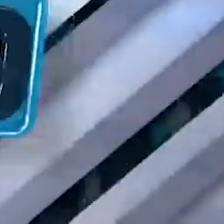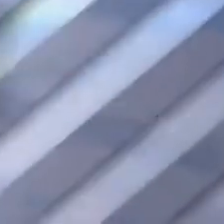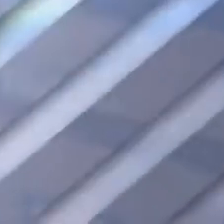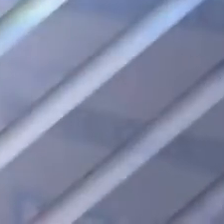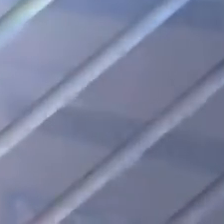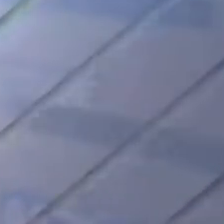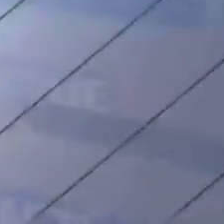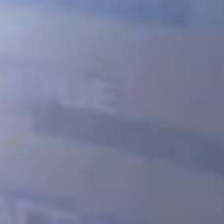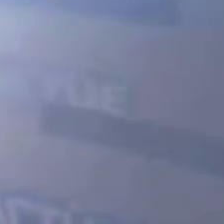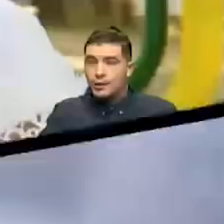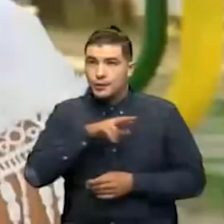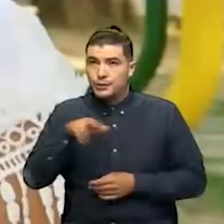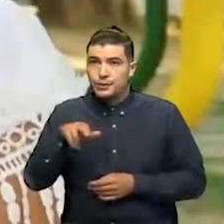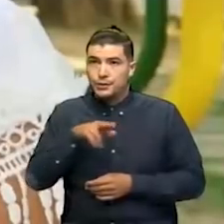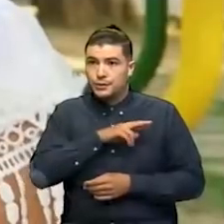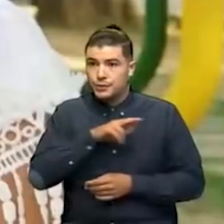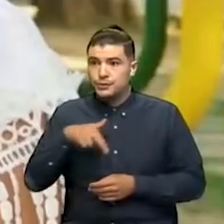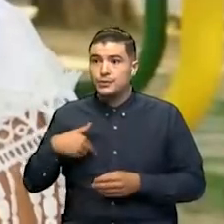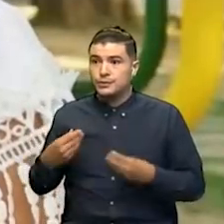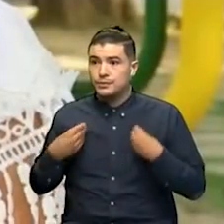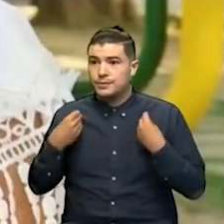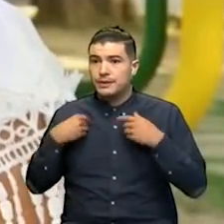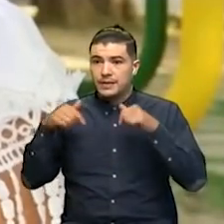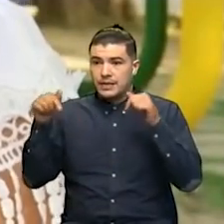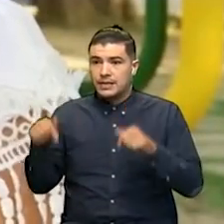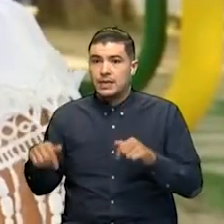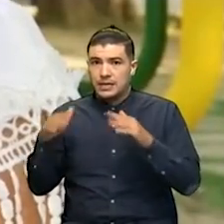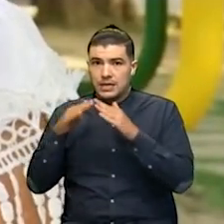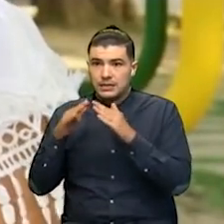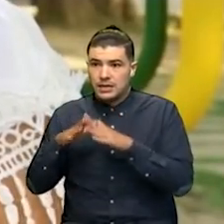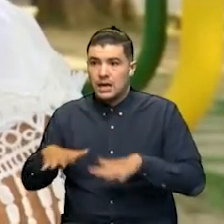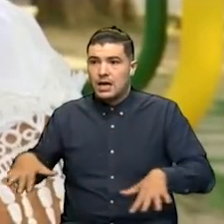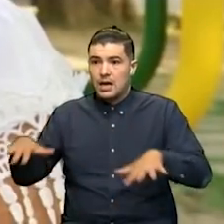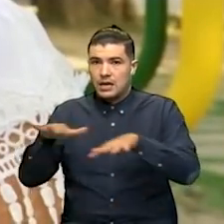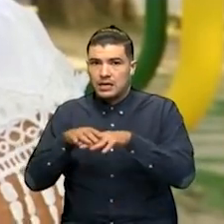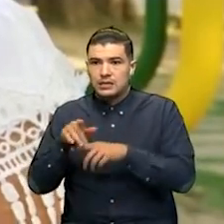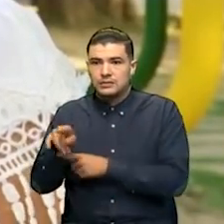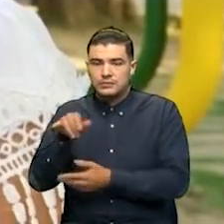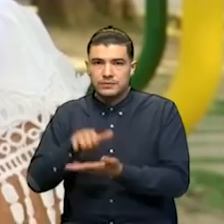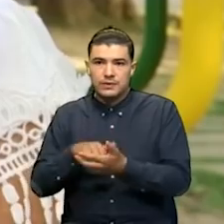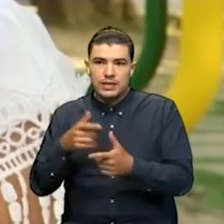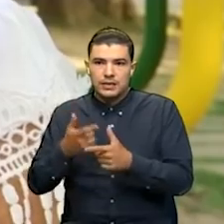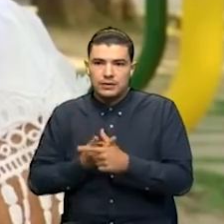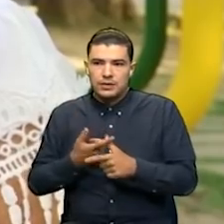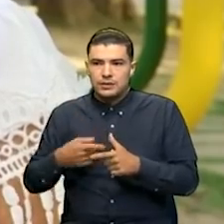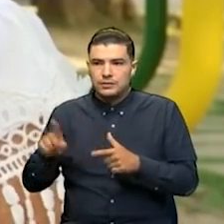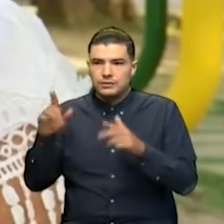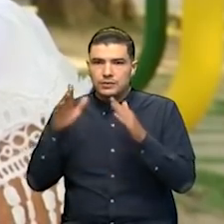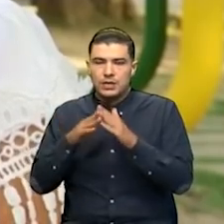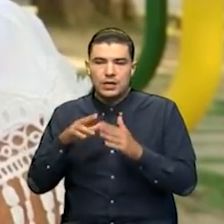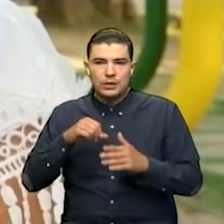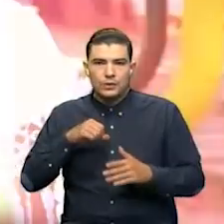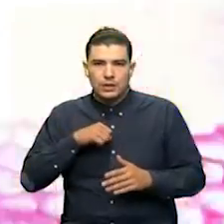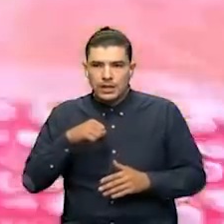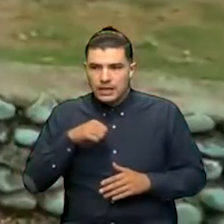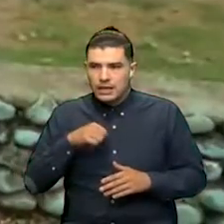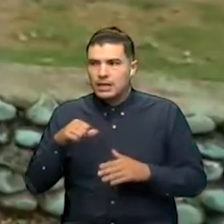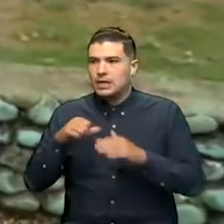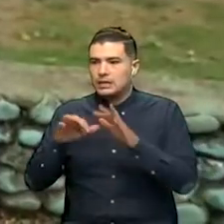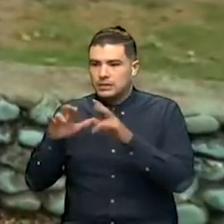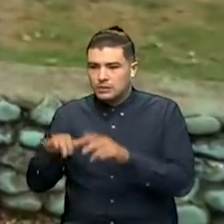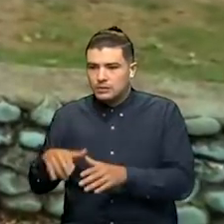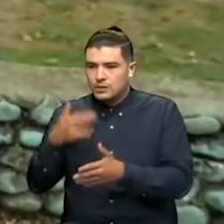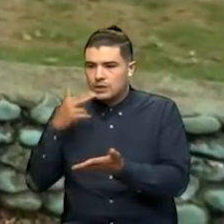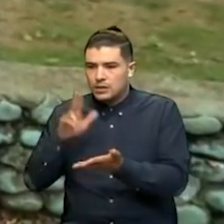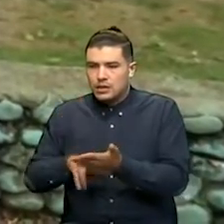Nosotros vivimos en un asentamiento, es una invasión, entonces la vivienda no tiene escrituras, nada por el estilo,